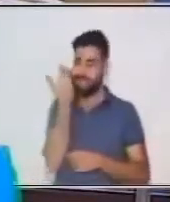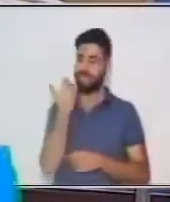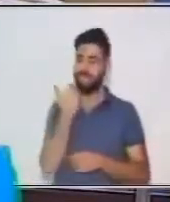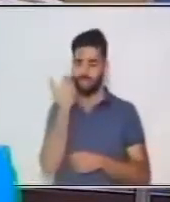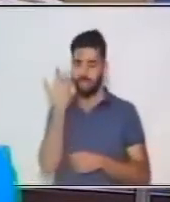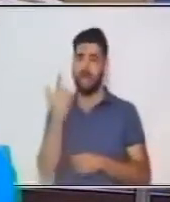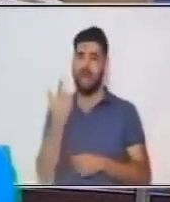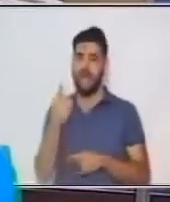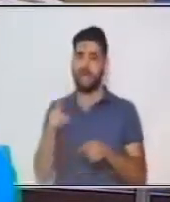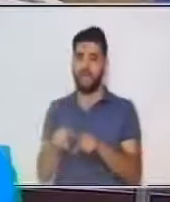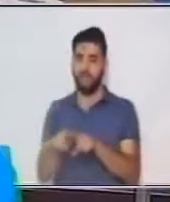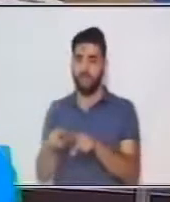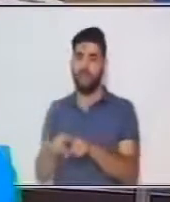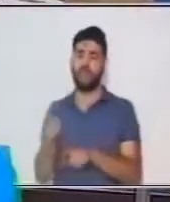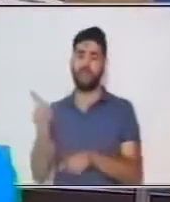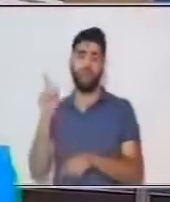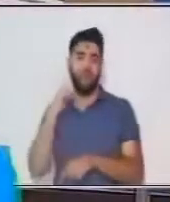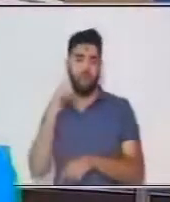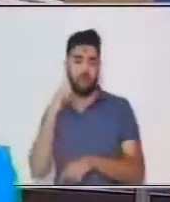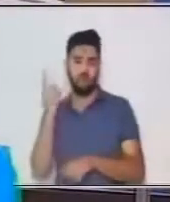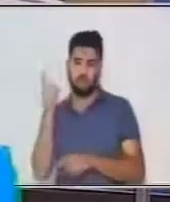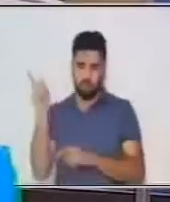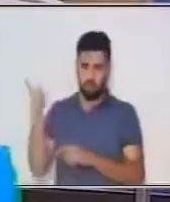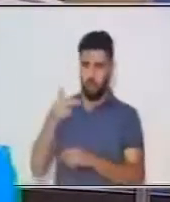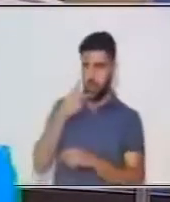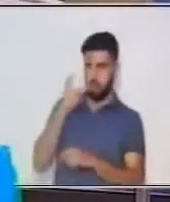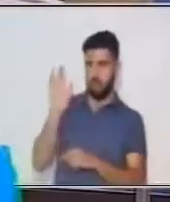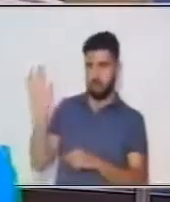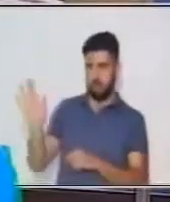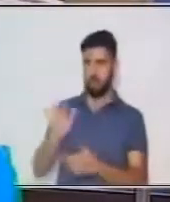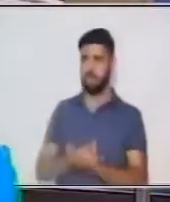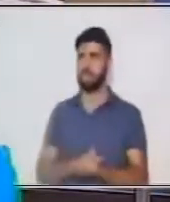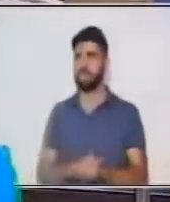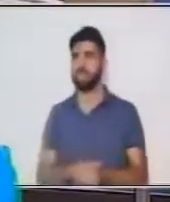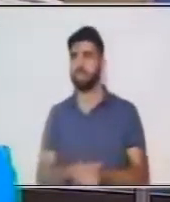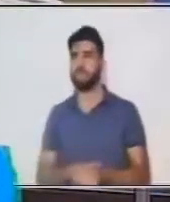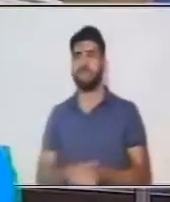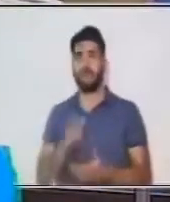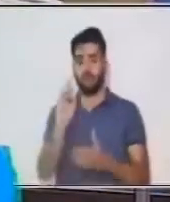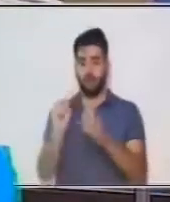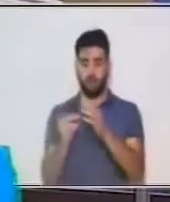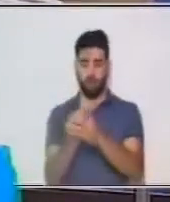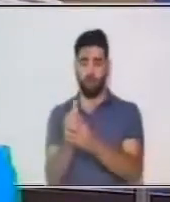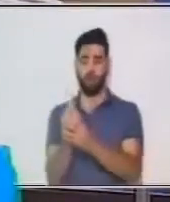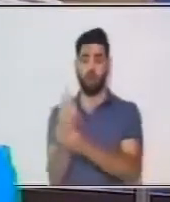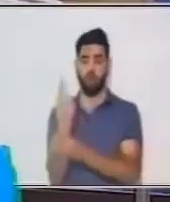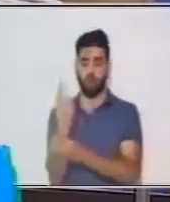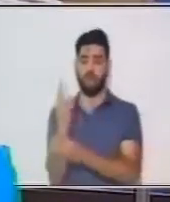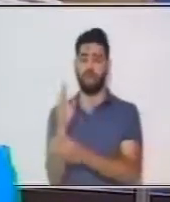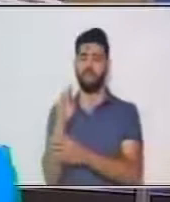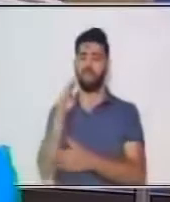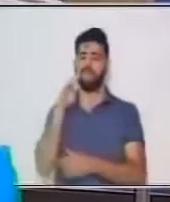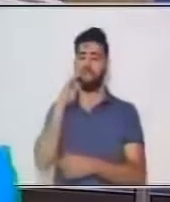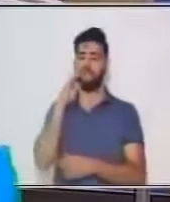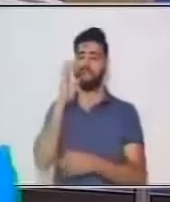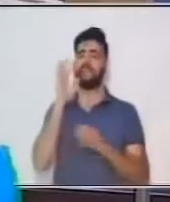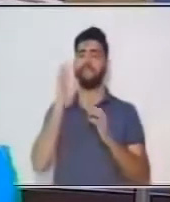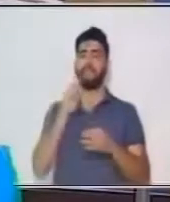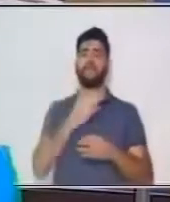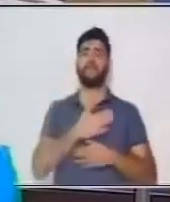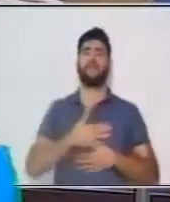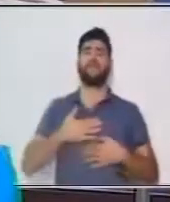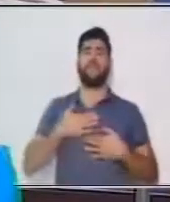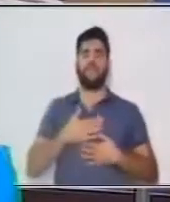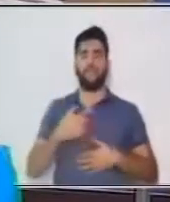del sentido del oído. El perfume de las rosas era agradable para todos. ¿Cómo lo